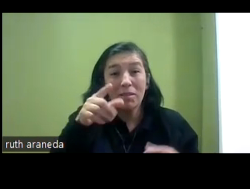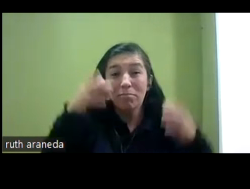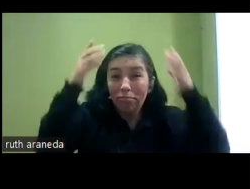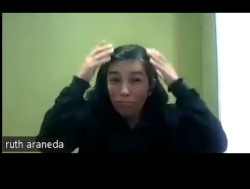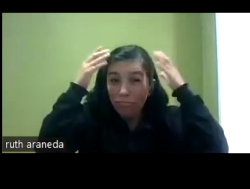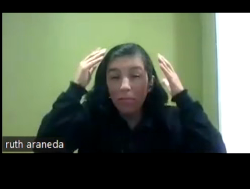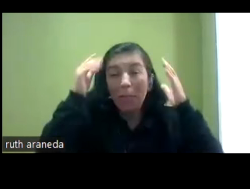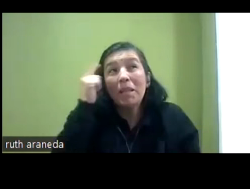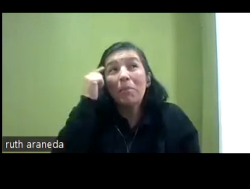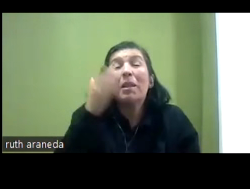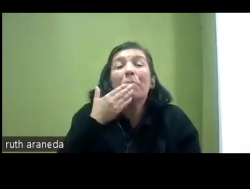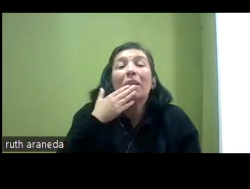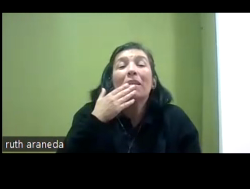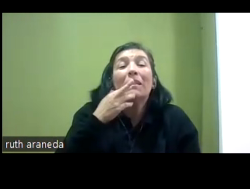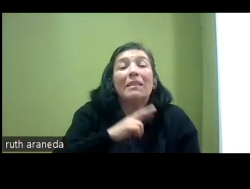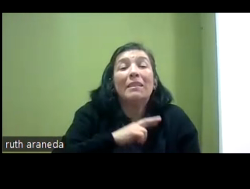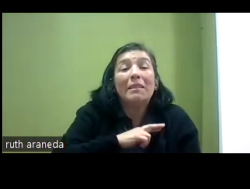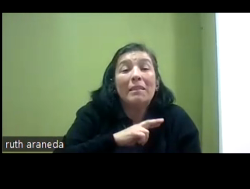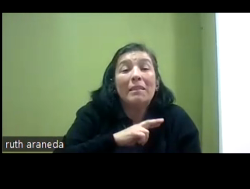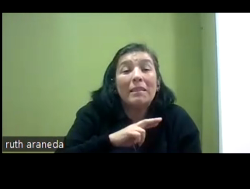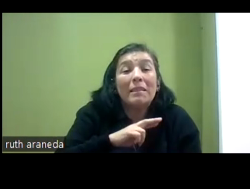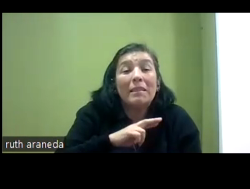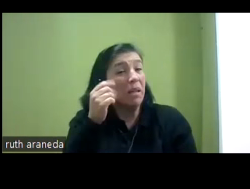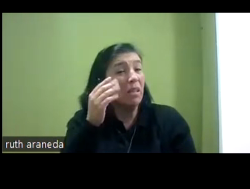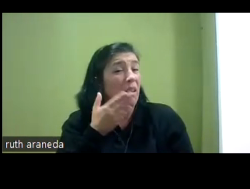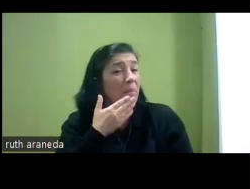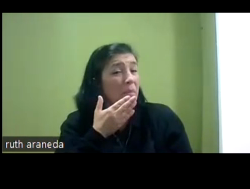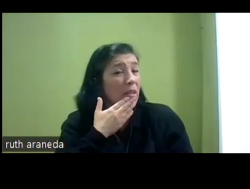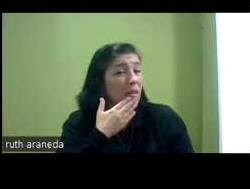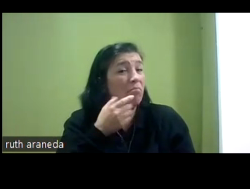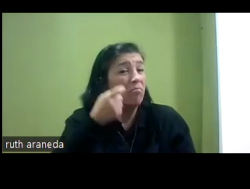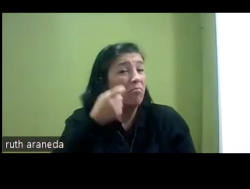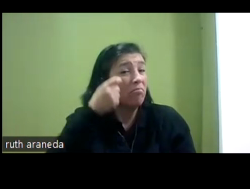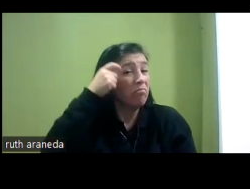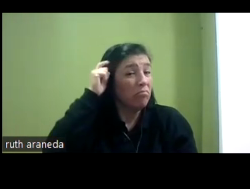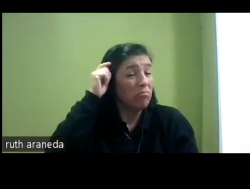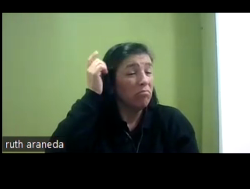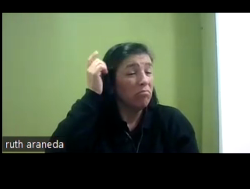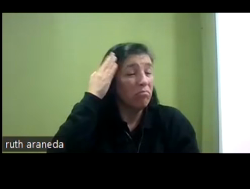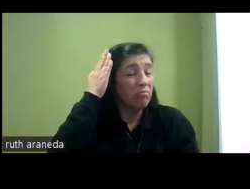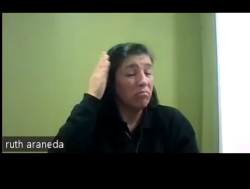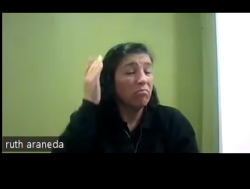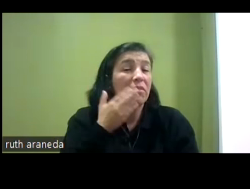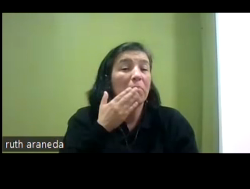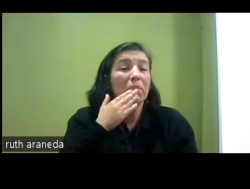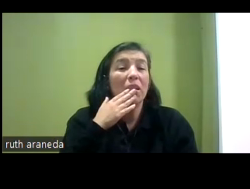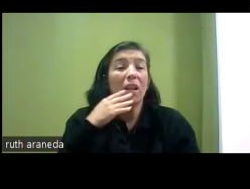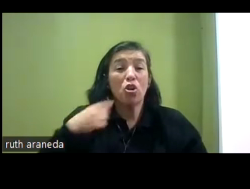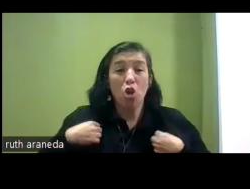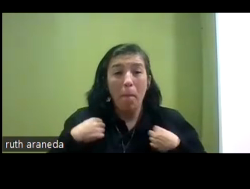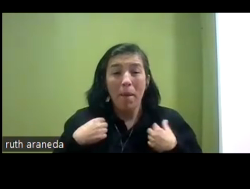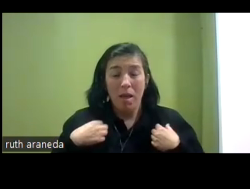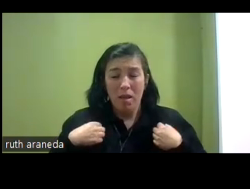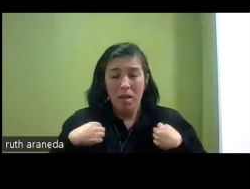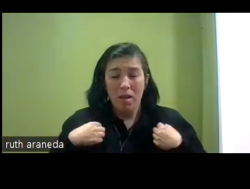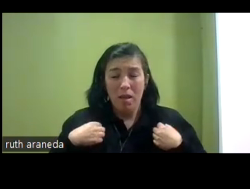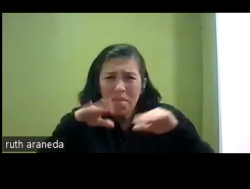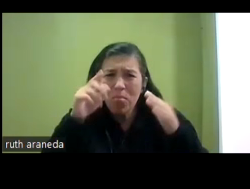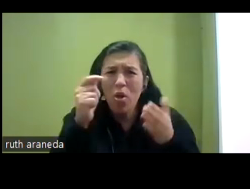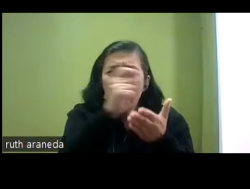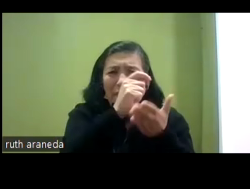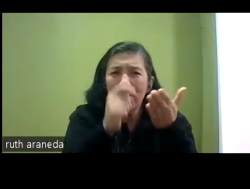también, porque los textiles de uno y otro lado tienen incluso los mismos diseños o